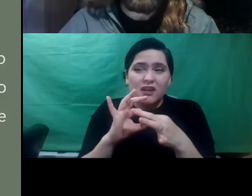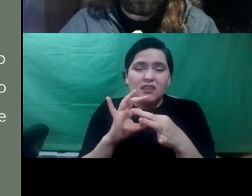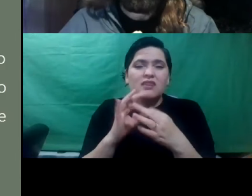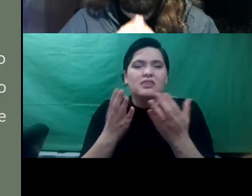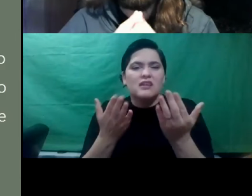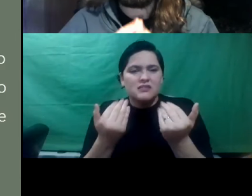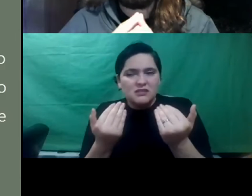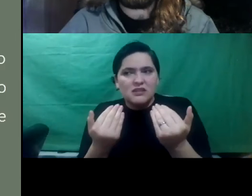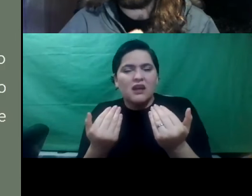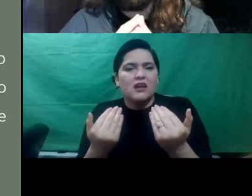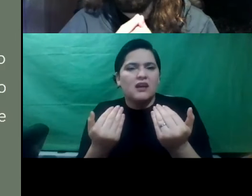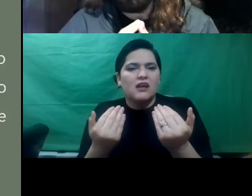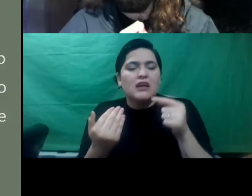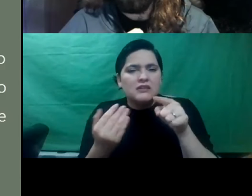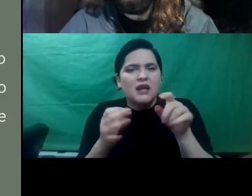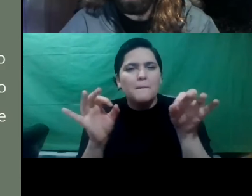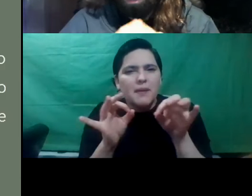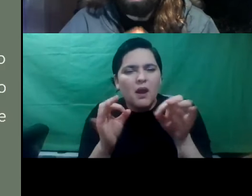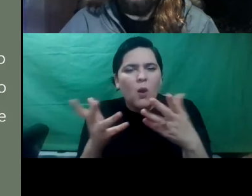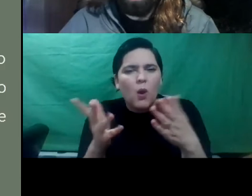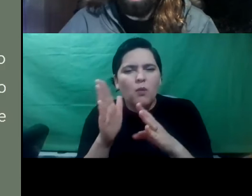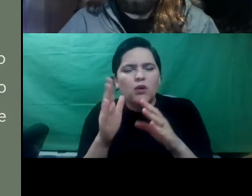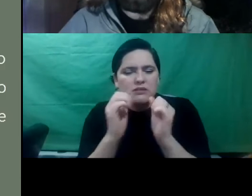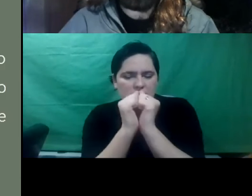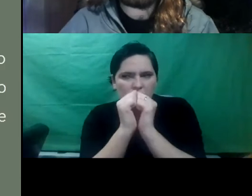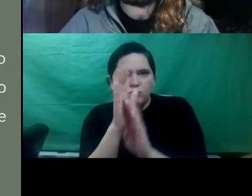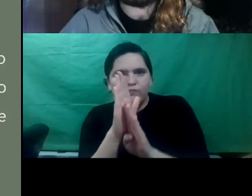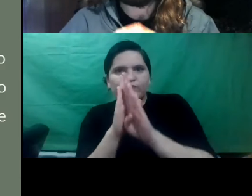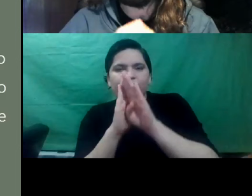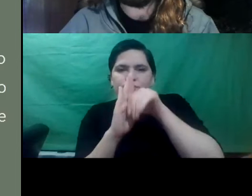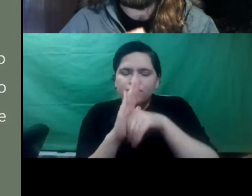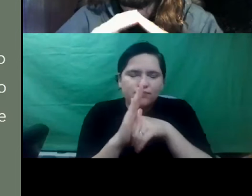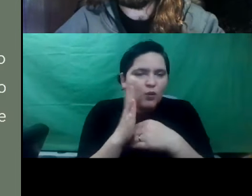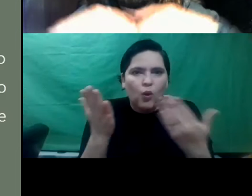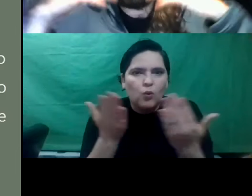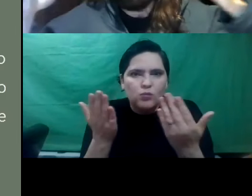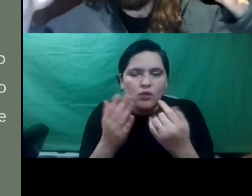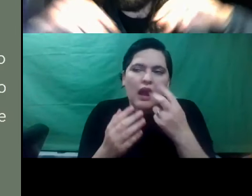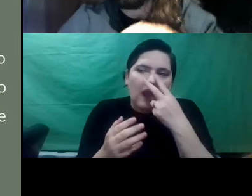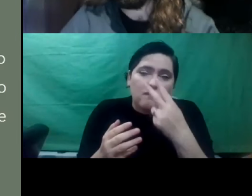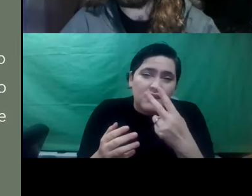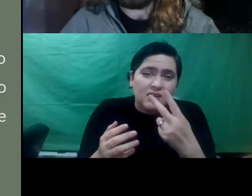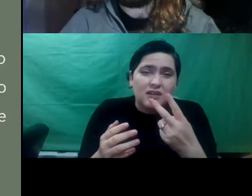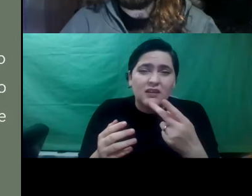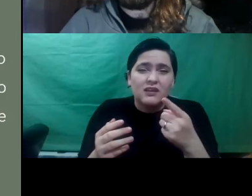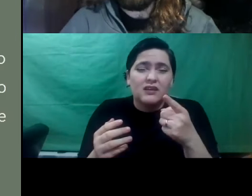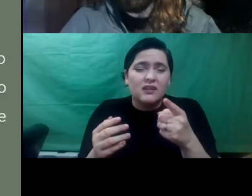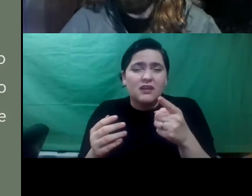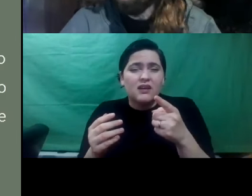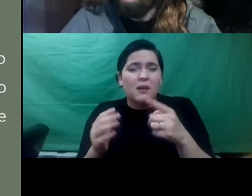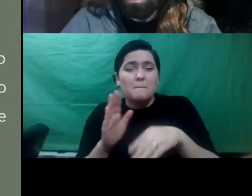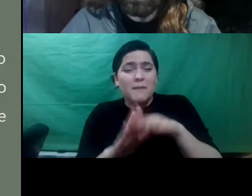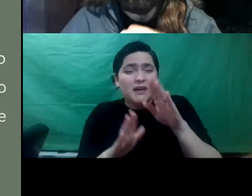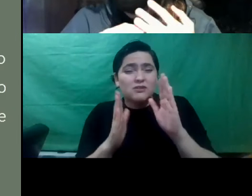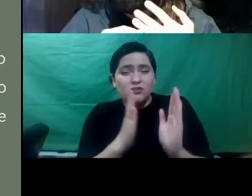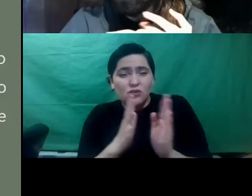y suficiente para explicar el cambio de entropía en este modelo. Entonces, no necesitamos propiedades de mayor orden, digamos, de